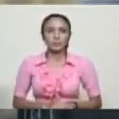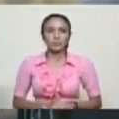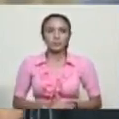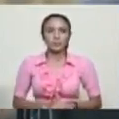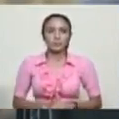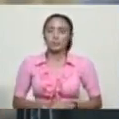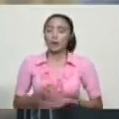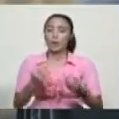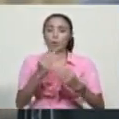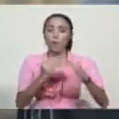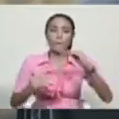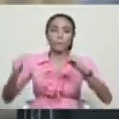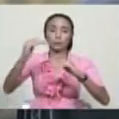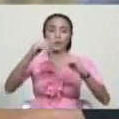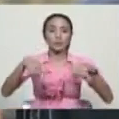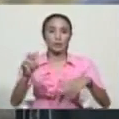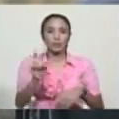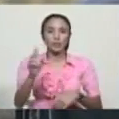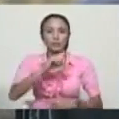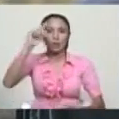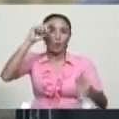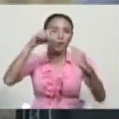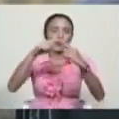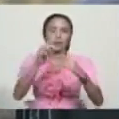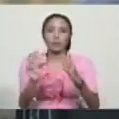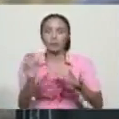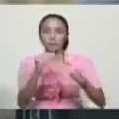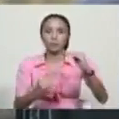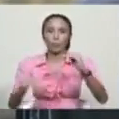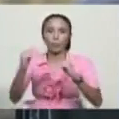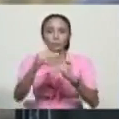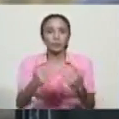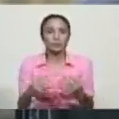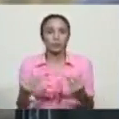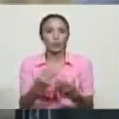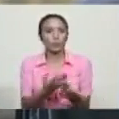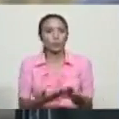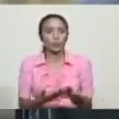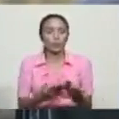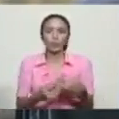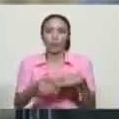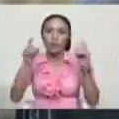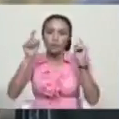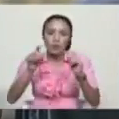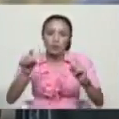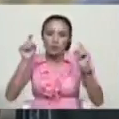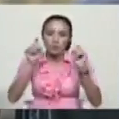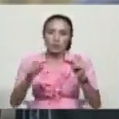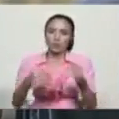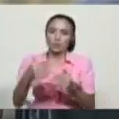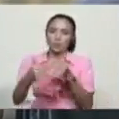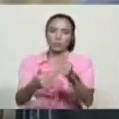la potencia máxima en la Tierra que tiene aviones? Lo que necesitamos son